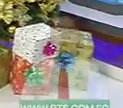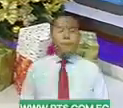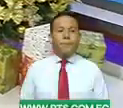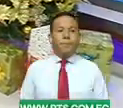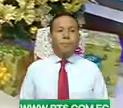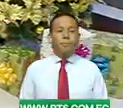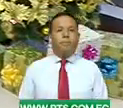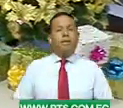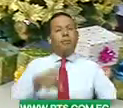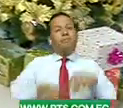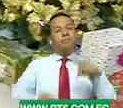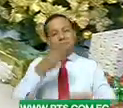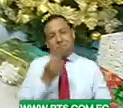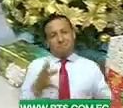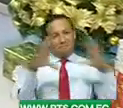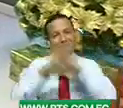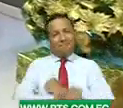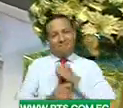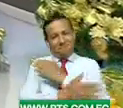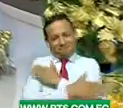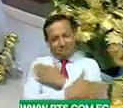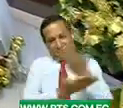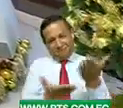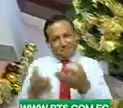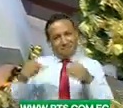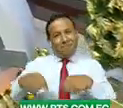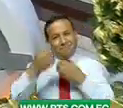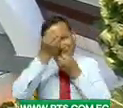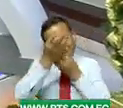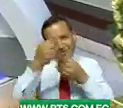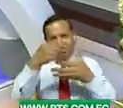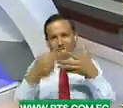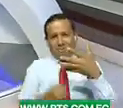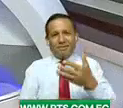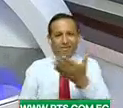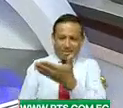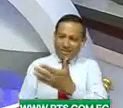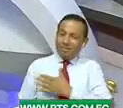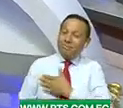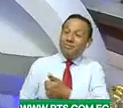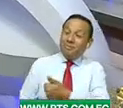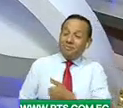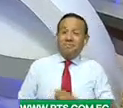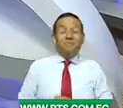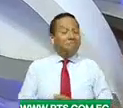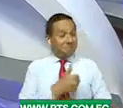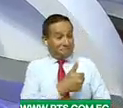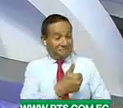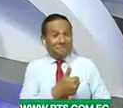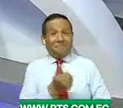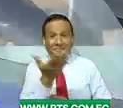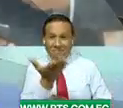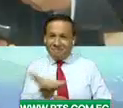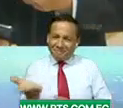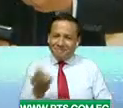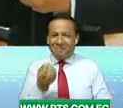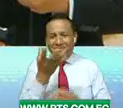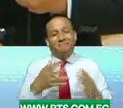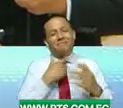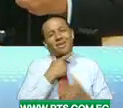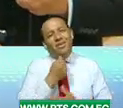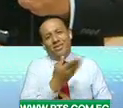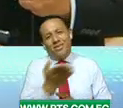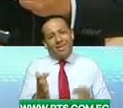¿Qué tal, amigos? Muy buenas noches y bienvenidos a la presente emisión informativa. Anali, ¿cómo estás? Buenas noches. Muy bien, Adriana y amables televidentes, qué gusto